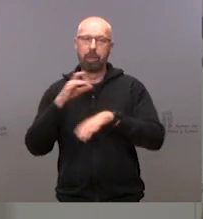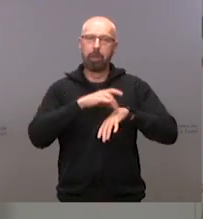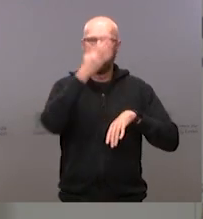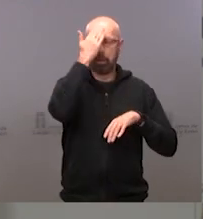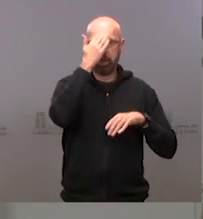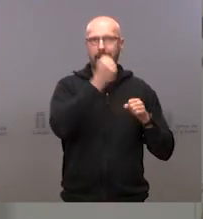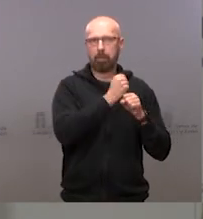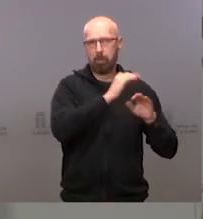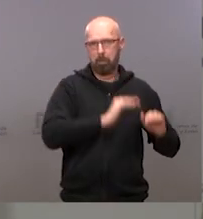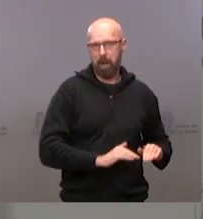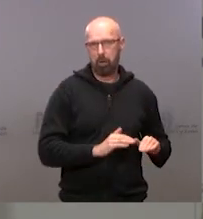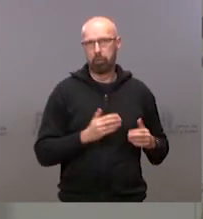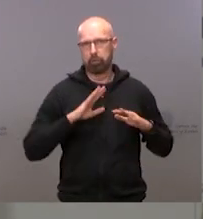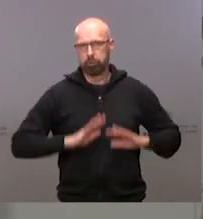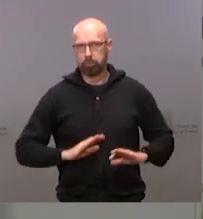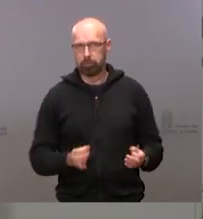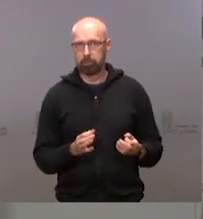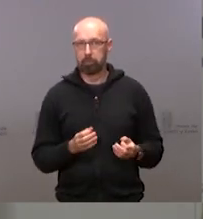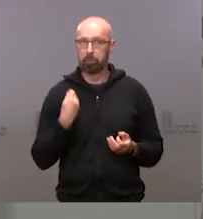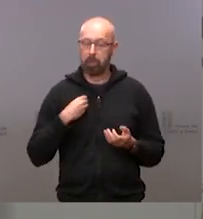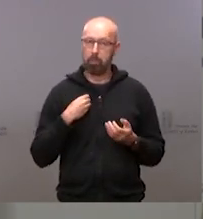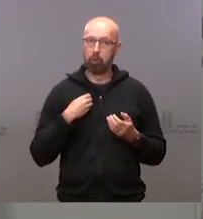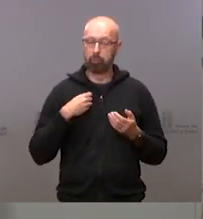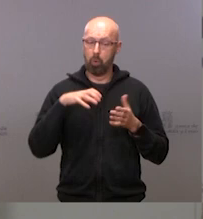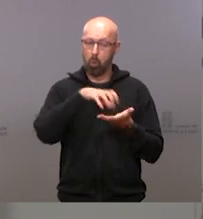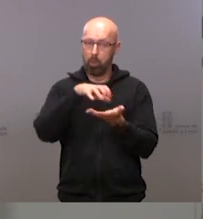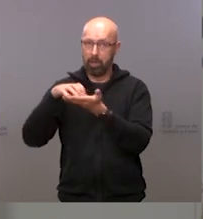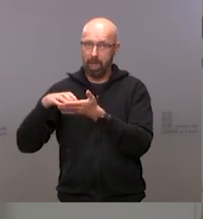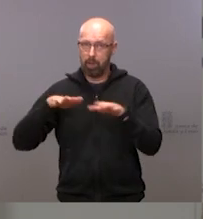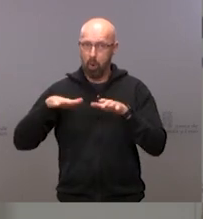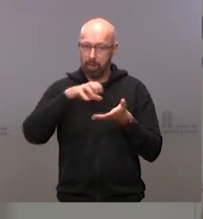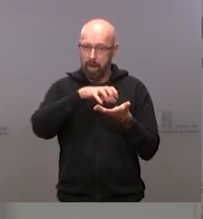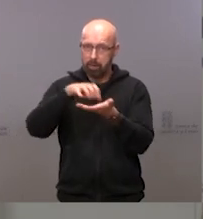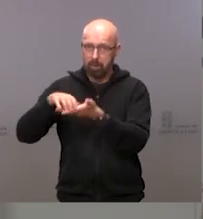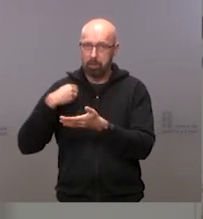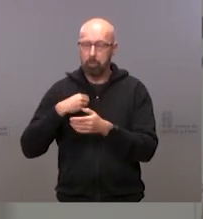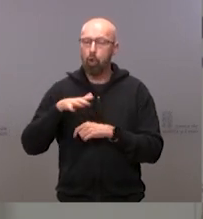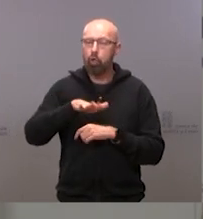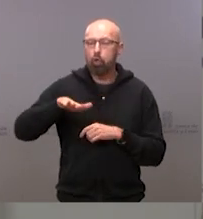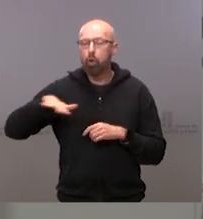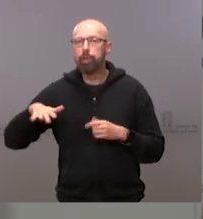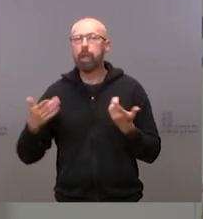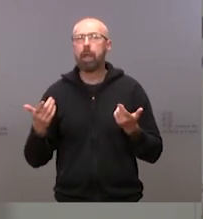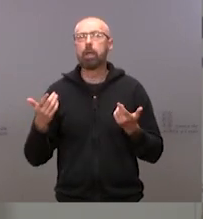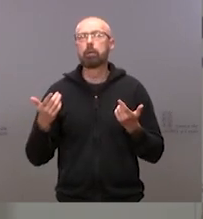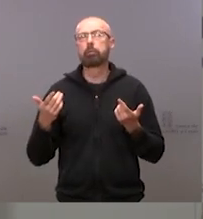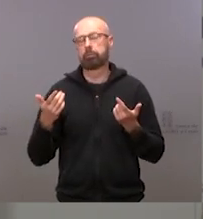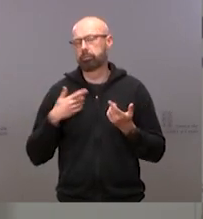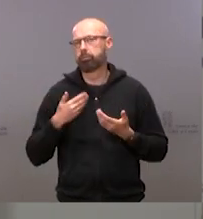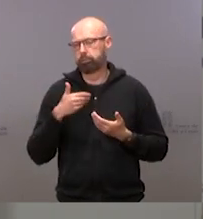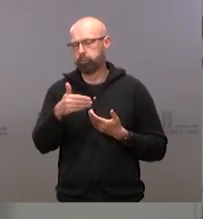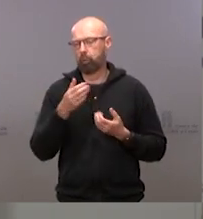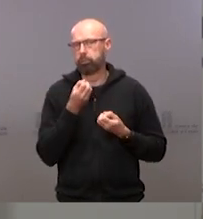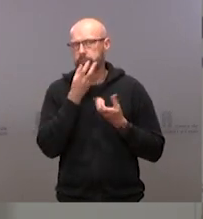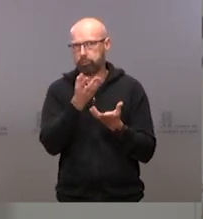estas unidades móviles y la ubicación de donde se pondrán les informará el